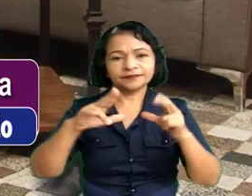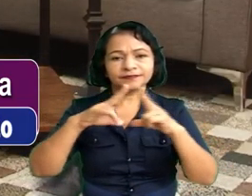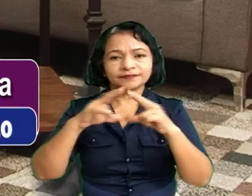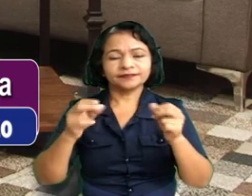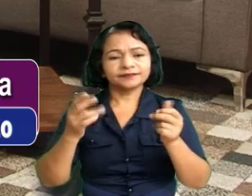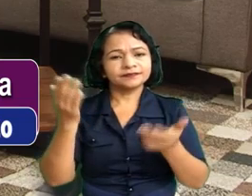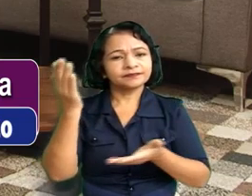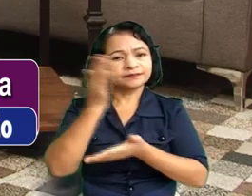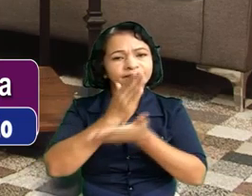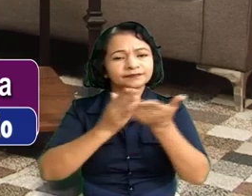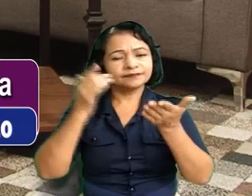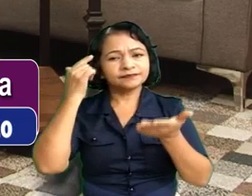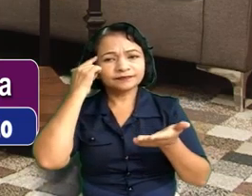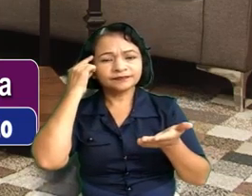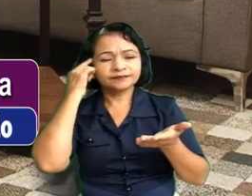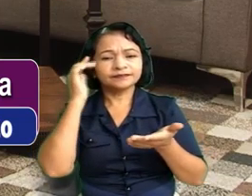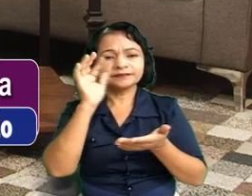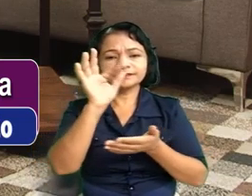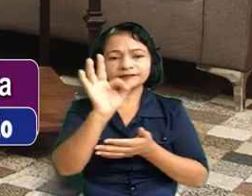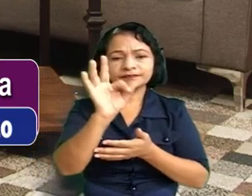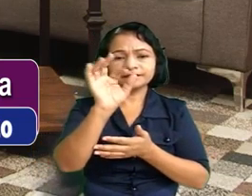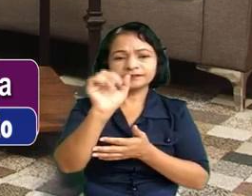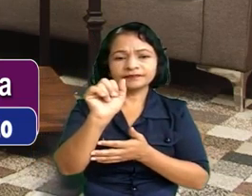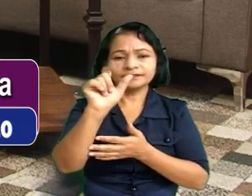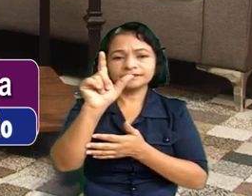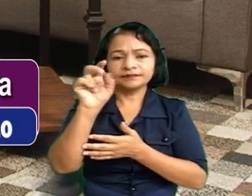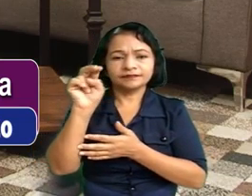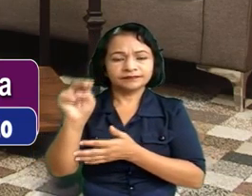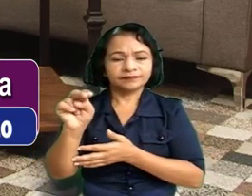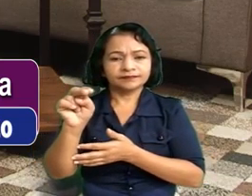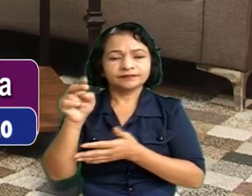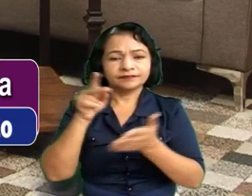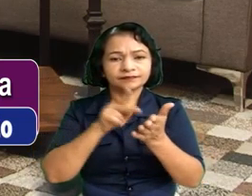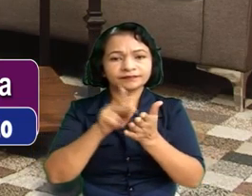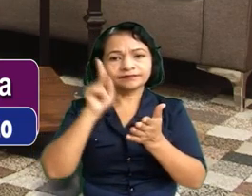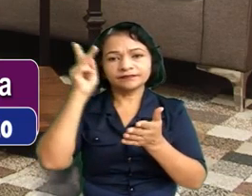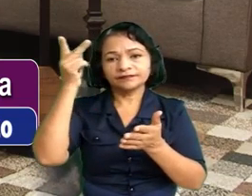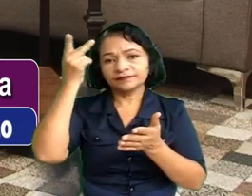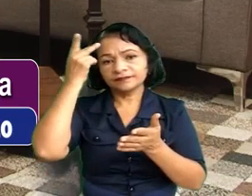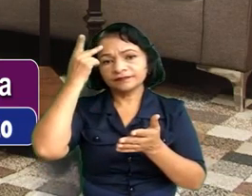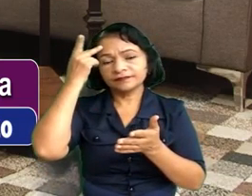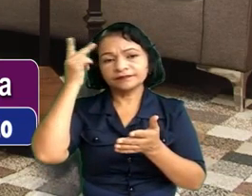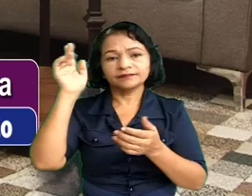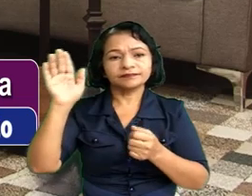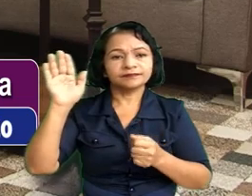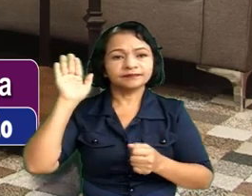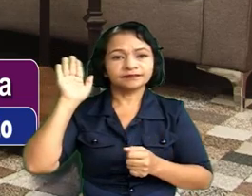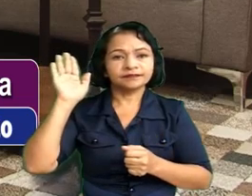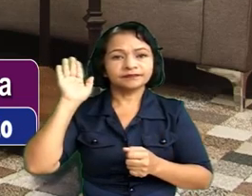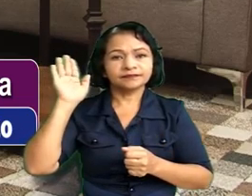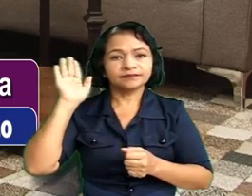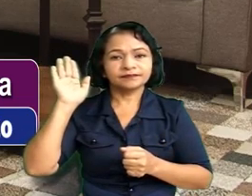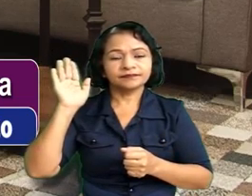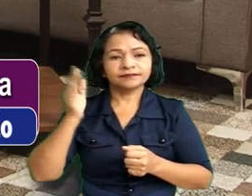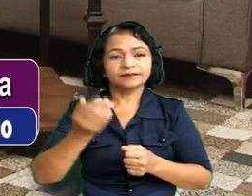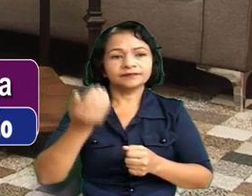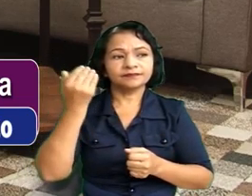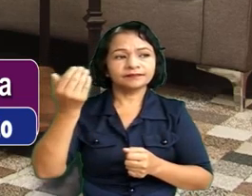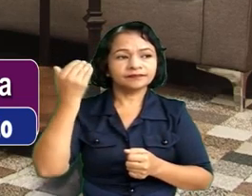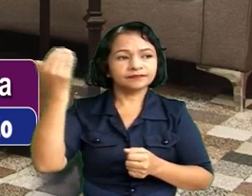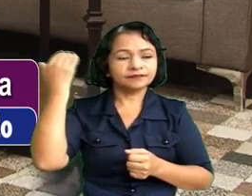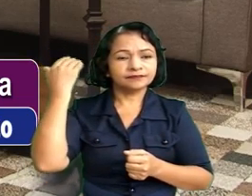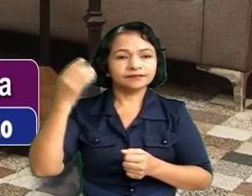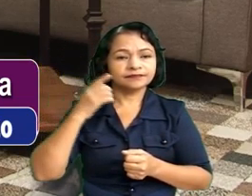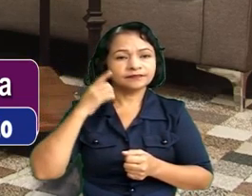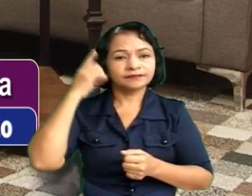veces pienso que el Frente Sandinista de Liberación Nacional, nuestro partido, es un partido comprometido con la historia y el desarrollo de